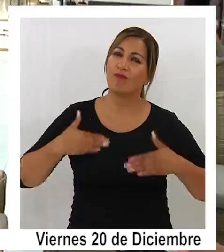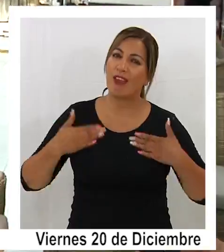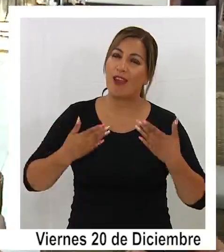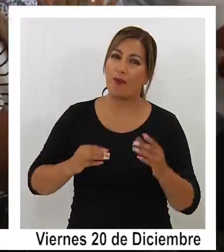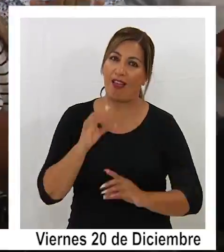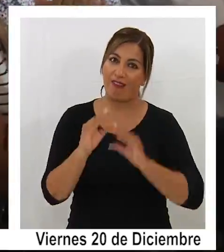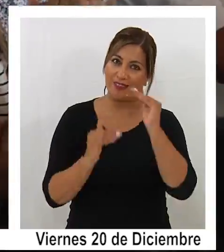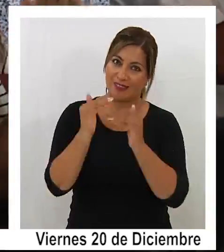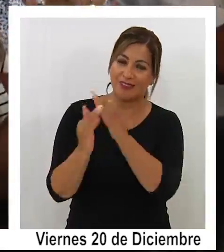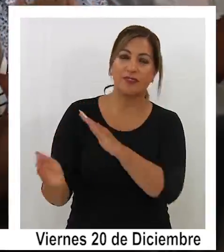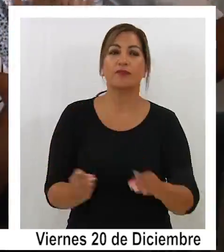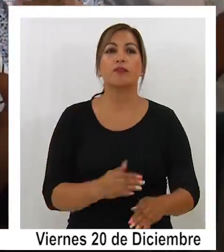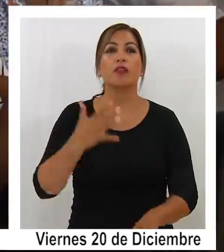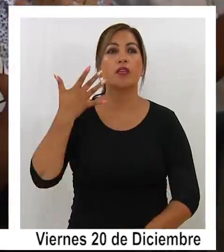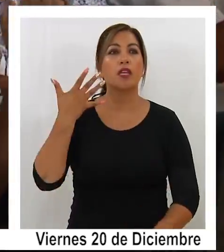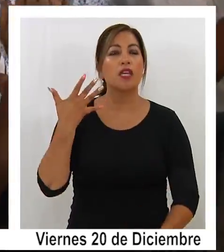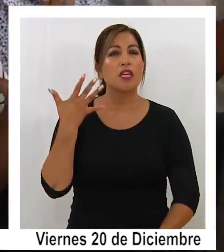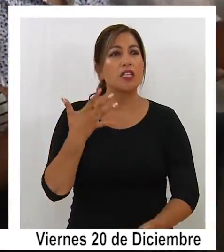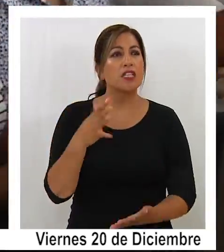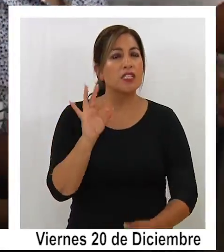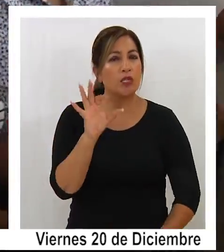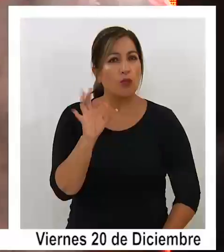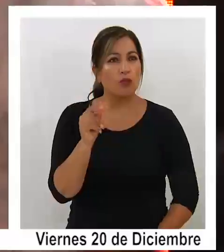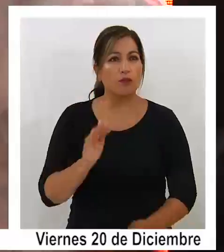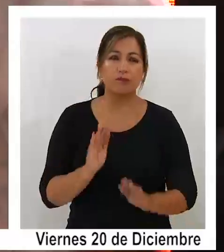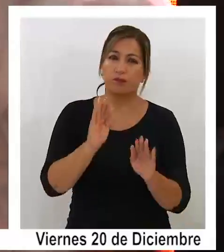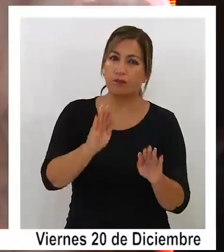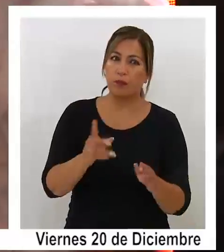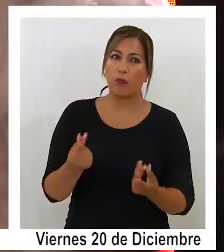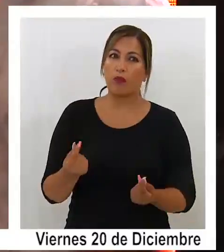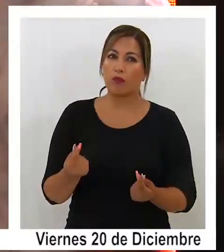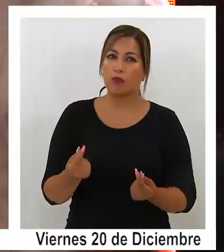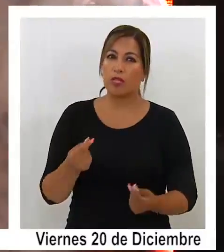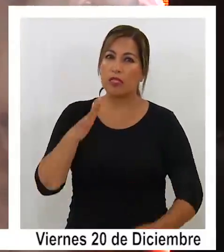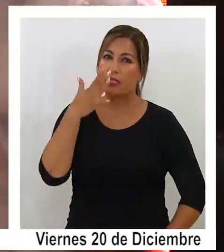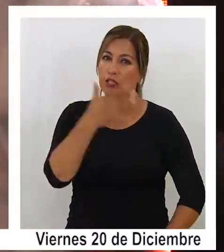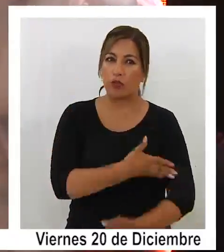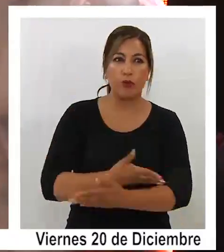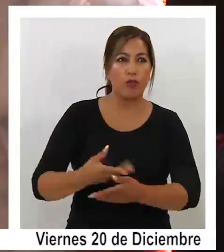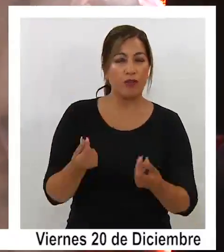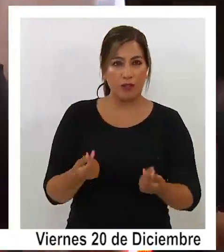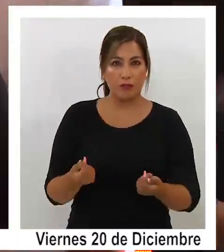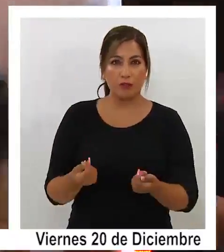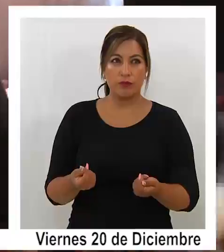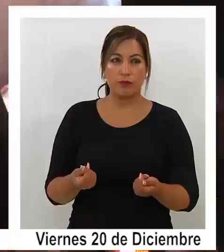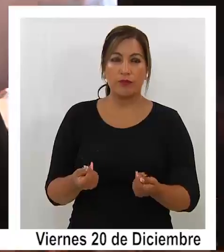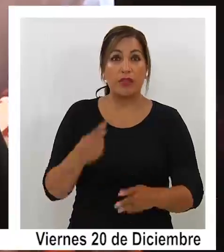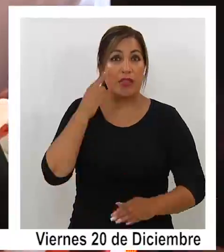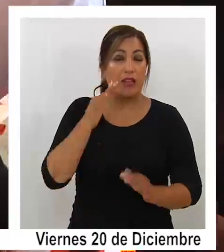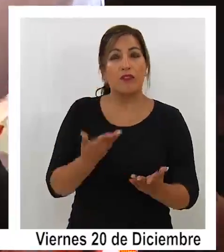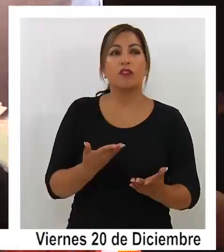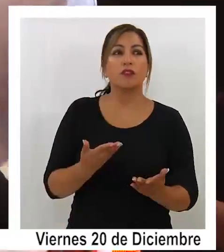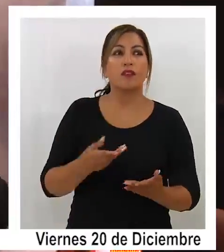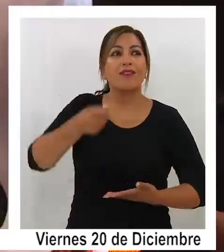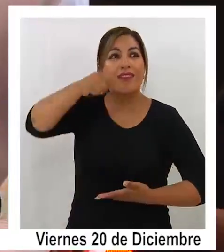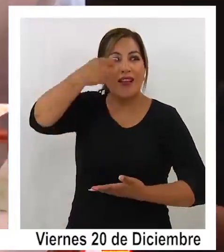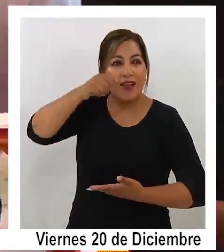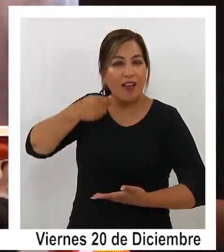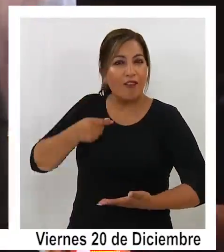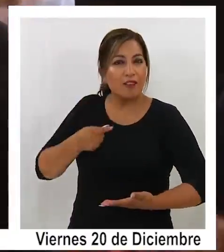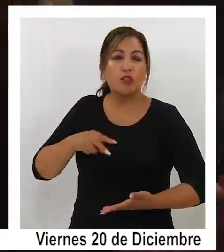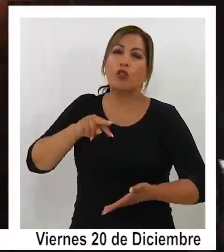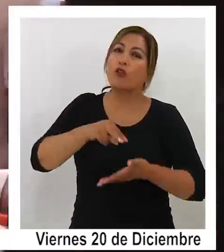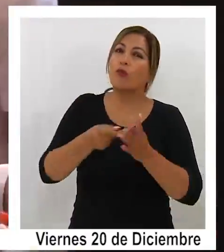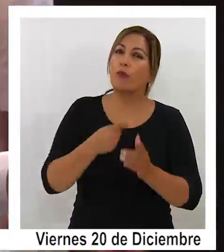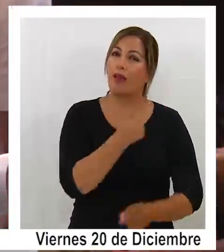energía crecer. En la oportunidad se entregaron 50 aportes, cuyos montos alcanzan hasta 5 millones de pesos, dependiendo de la